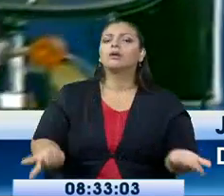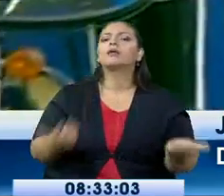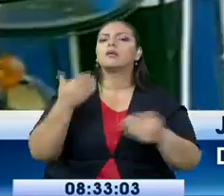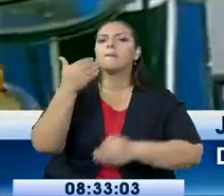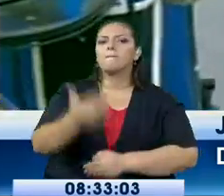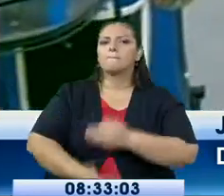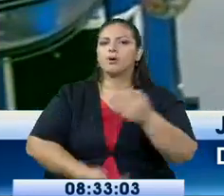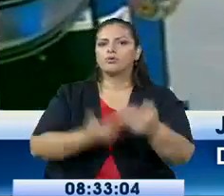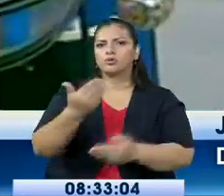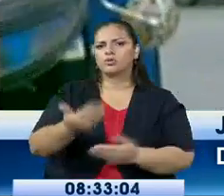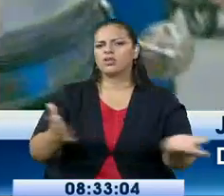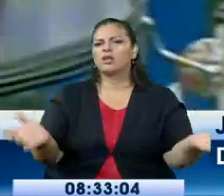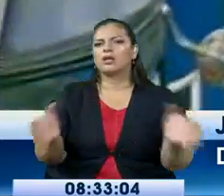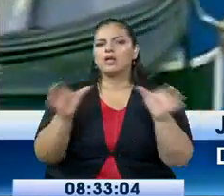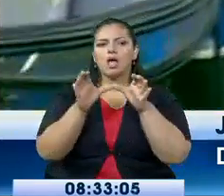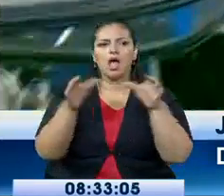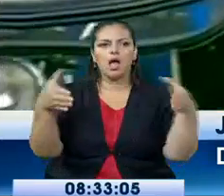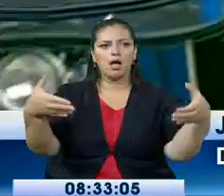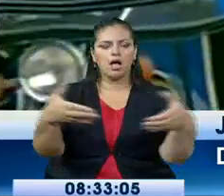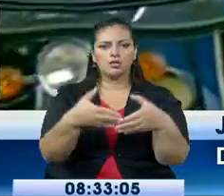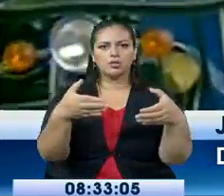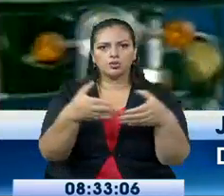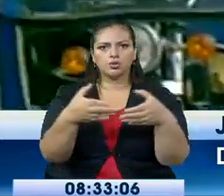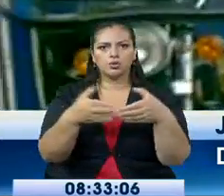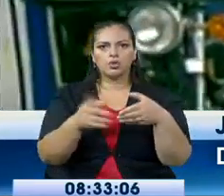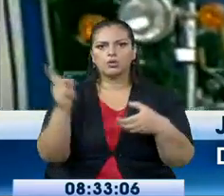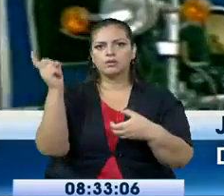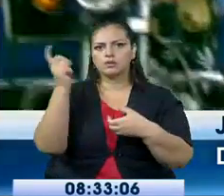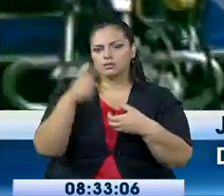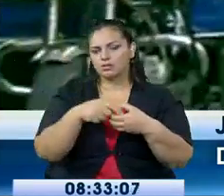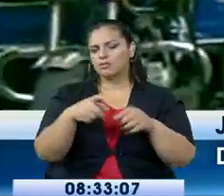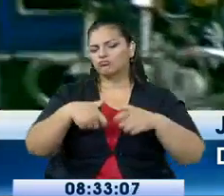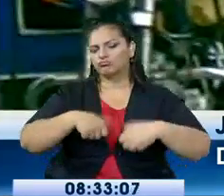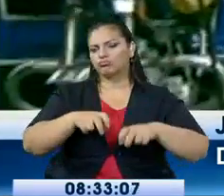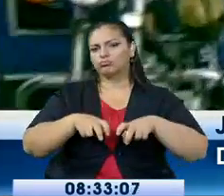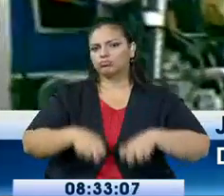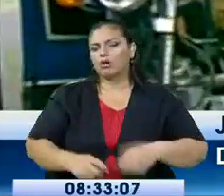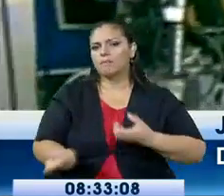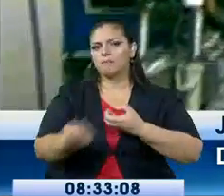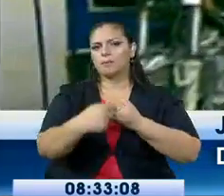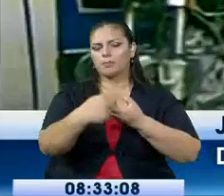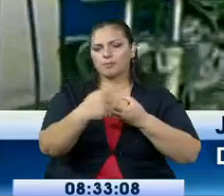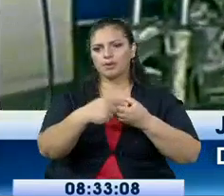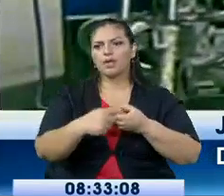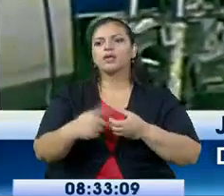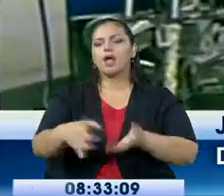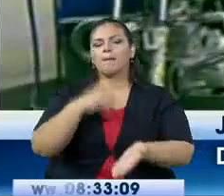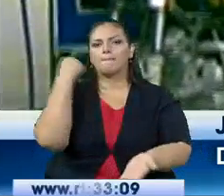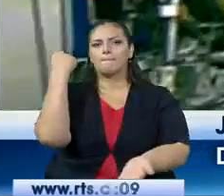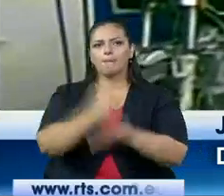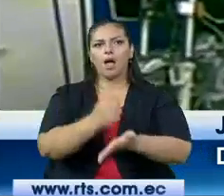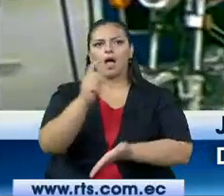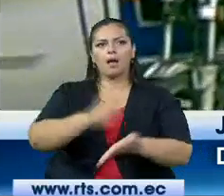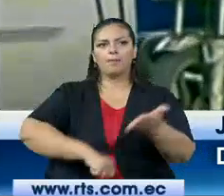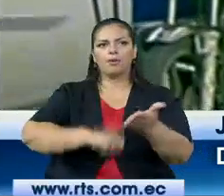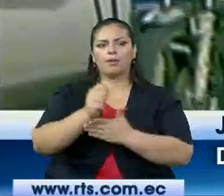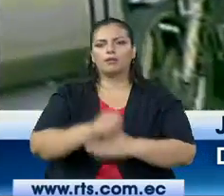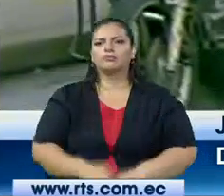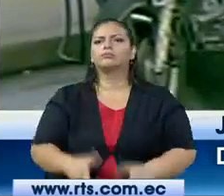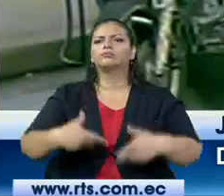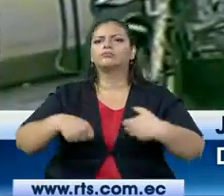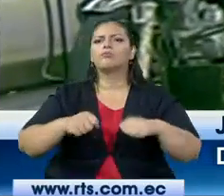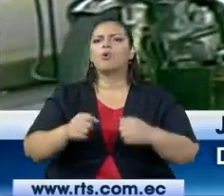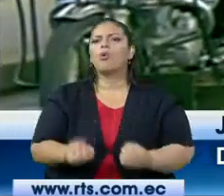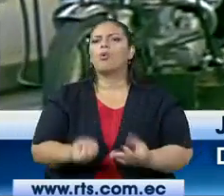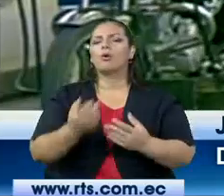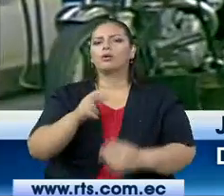proceso de legalización para aproximadamente 3.000 tricimotos en la ciudad de Guayaquil. Para dialogar, para hablar sobre este tema, tenemos al